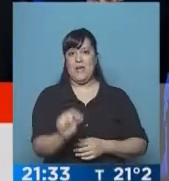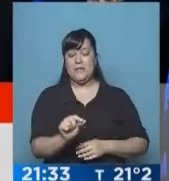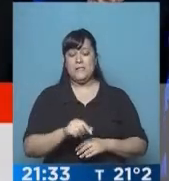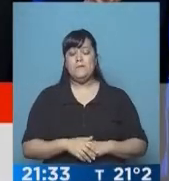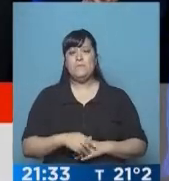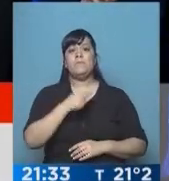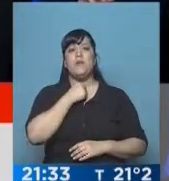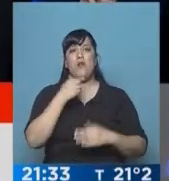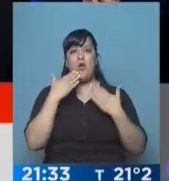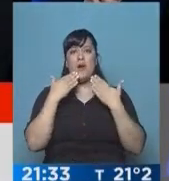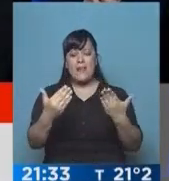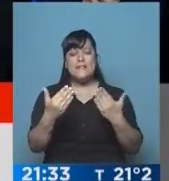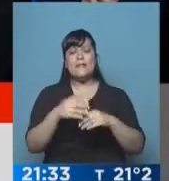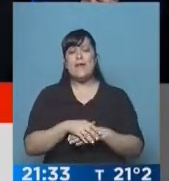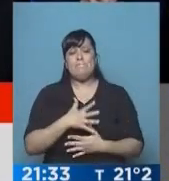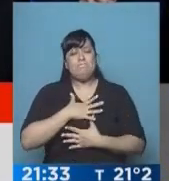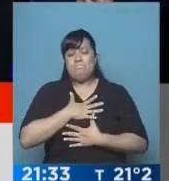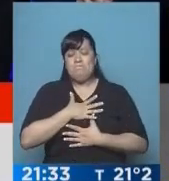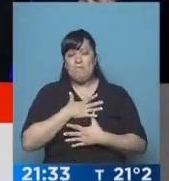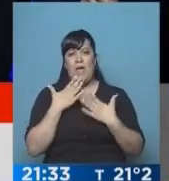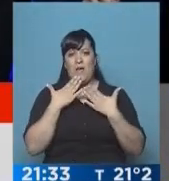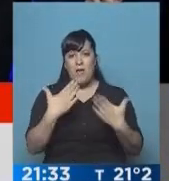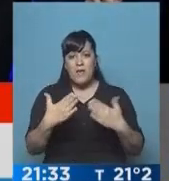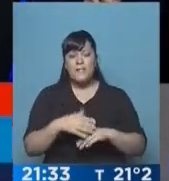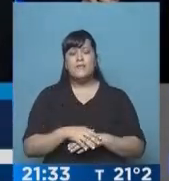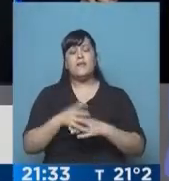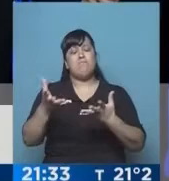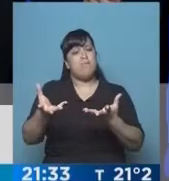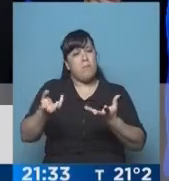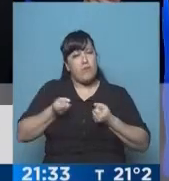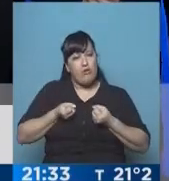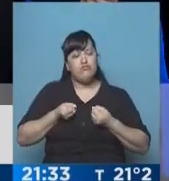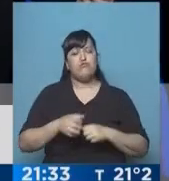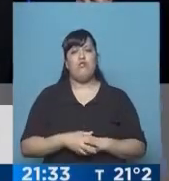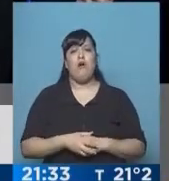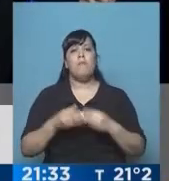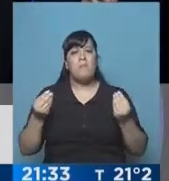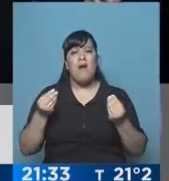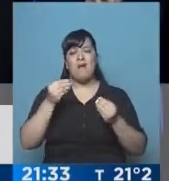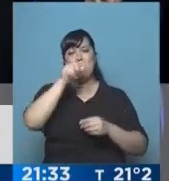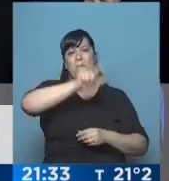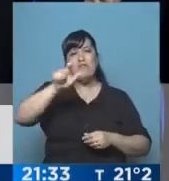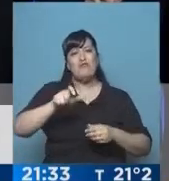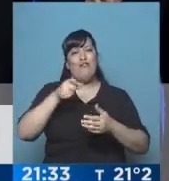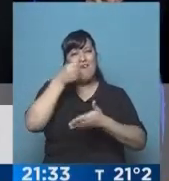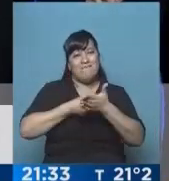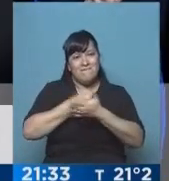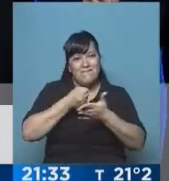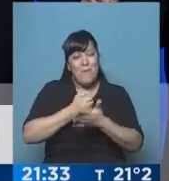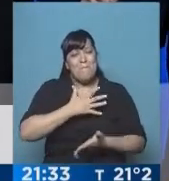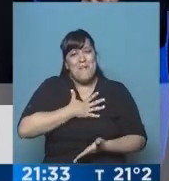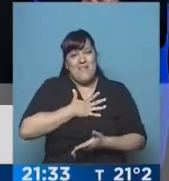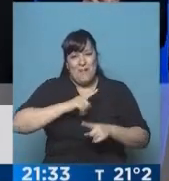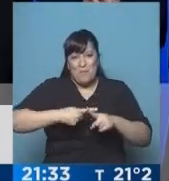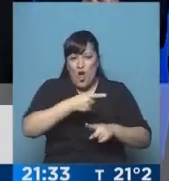Quiero agradecer profundamente el apoyo a los militantes, a todos